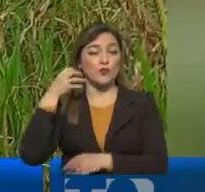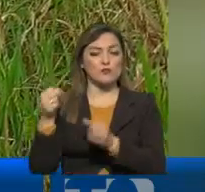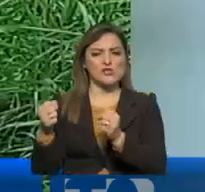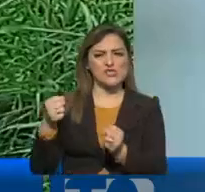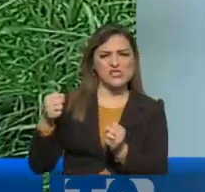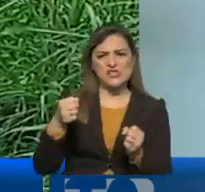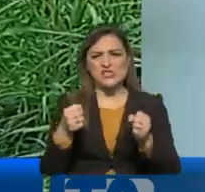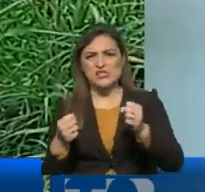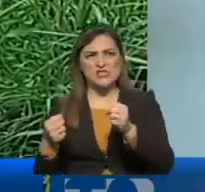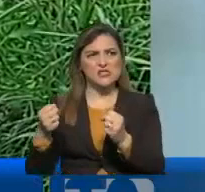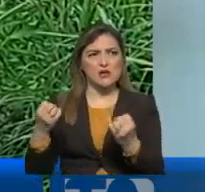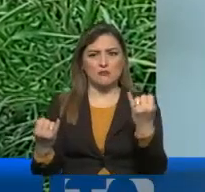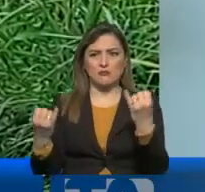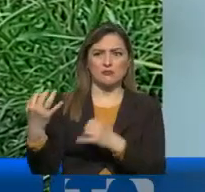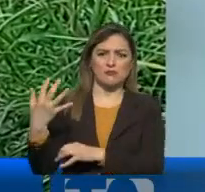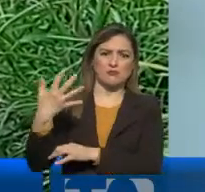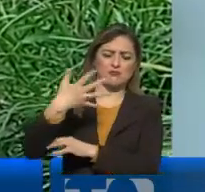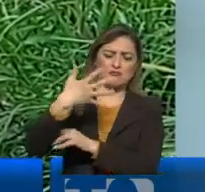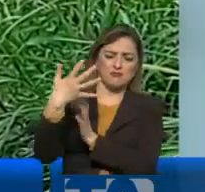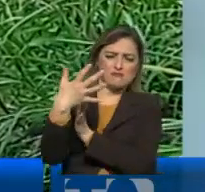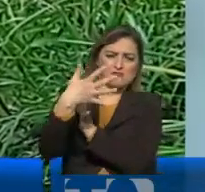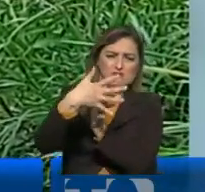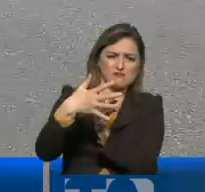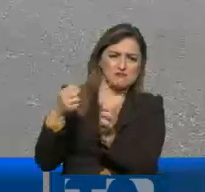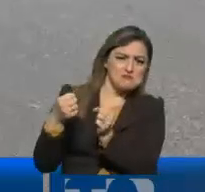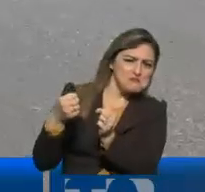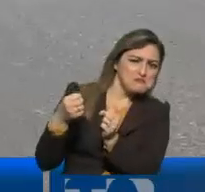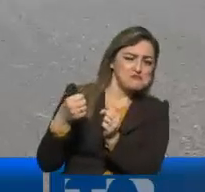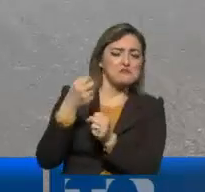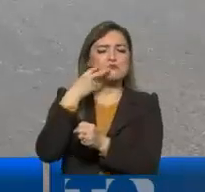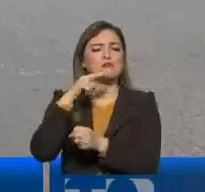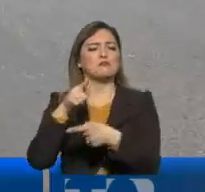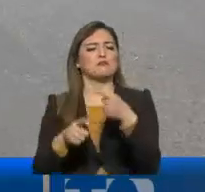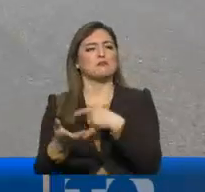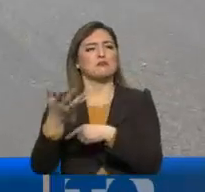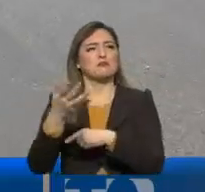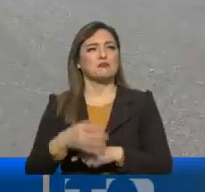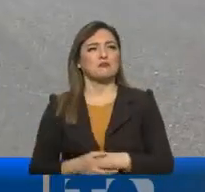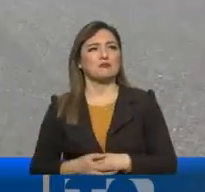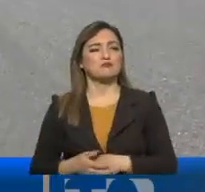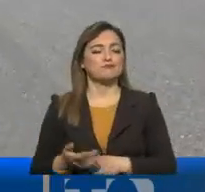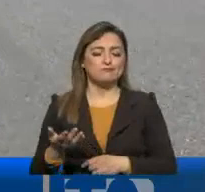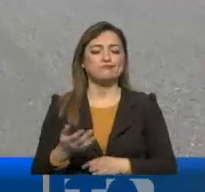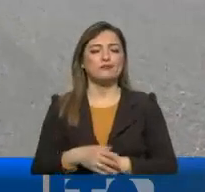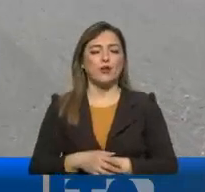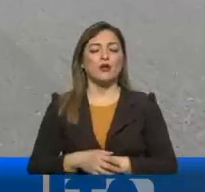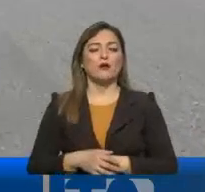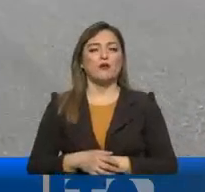carretera aseguran que la crecida de la vegetación en algunos tramos cubre la señalética y en otros incluso invade un carril. Un llamado al GAT